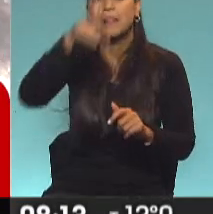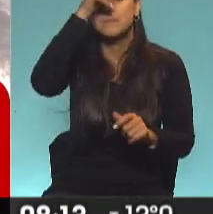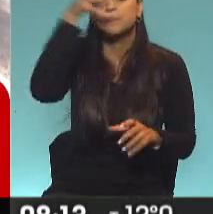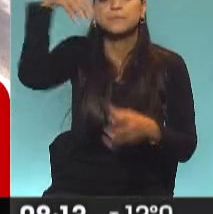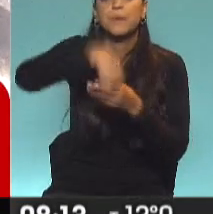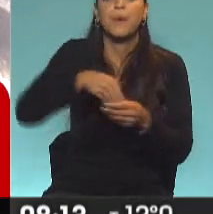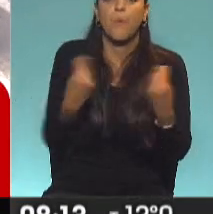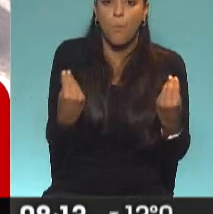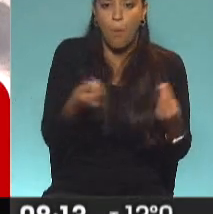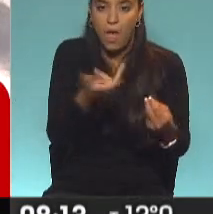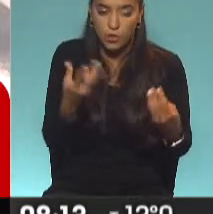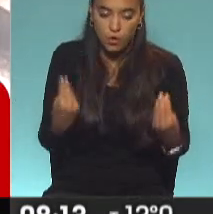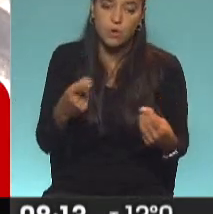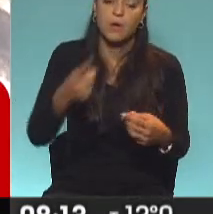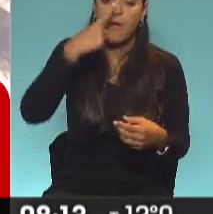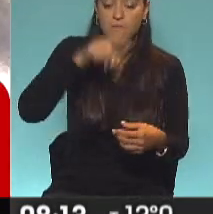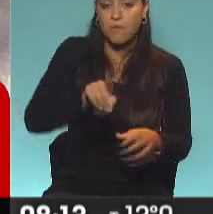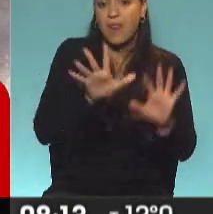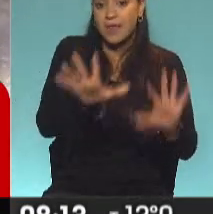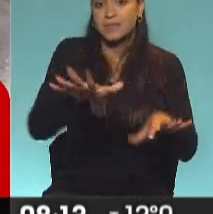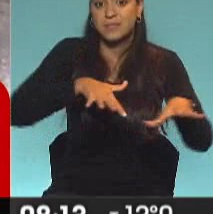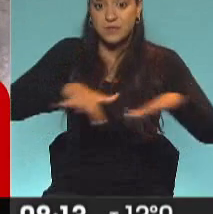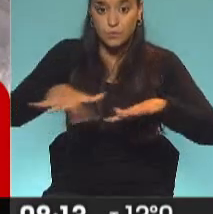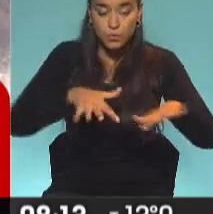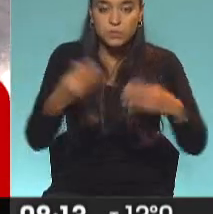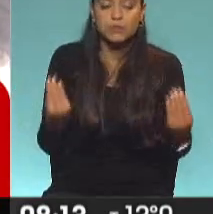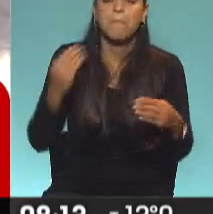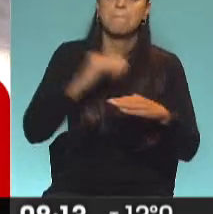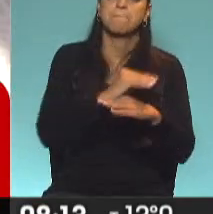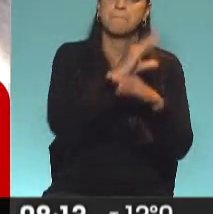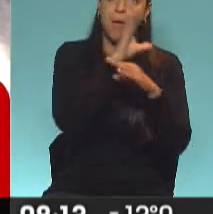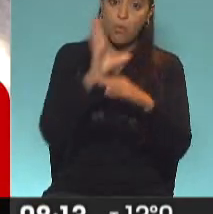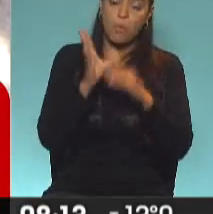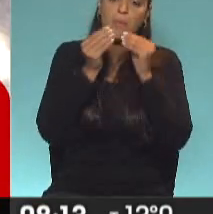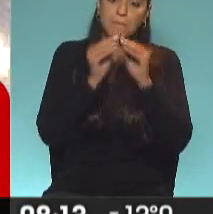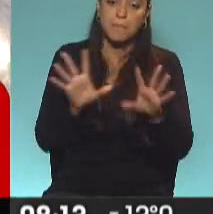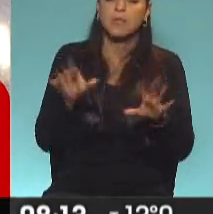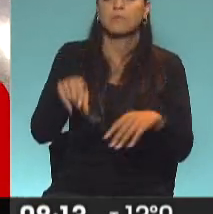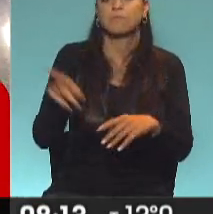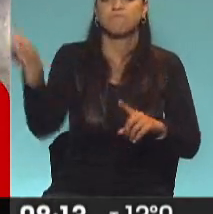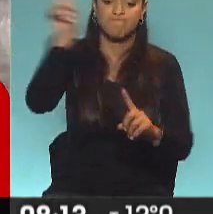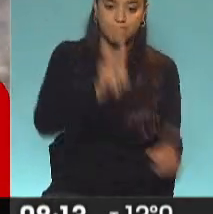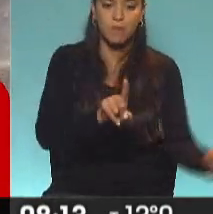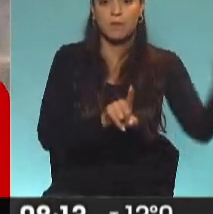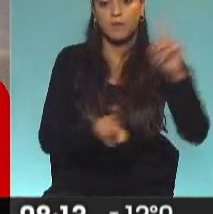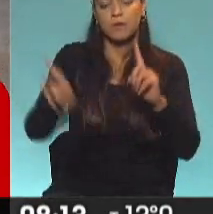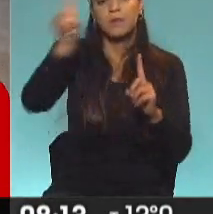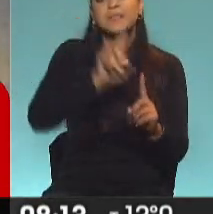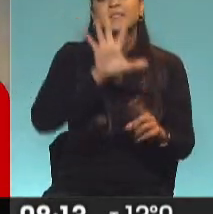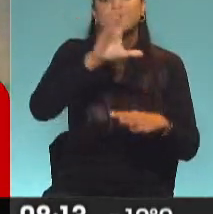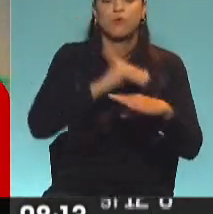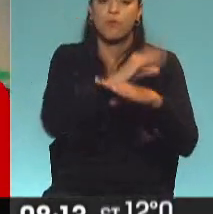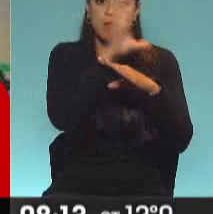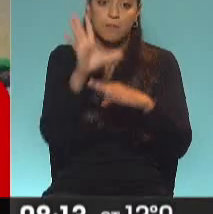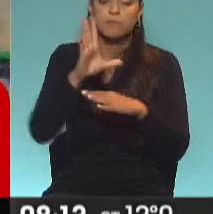participaron. Les decía, finalmente se llega a esto, en la madrugada que comienzan a llegar al lugar. A las 5 de la mañana se